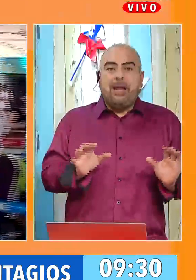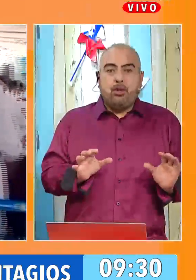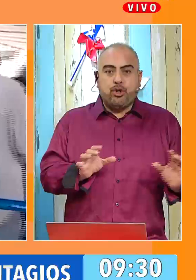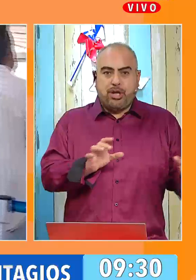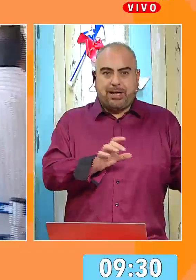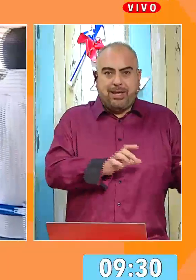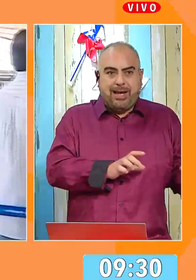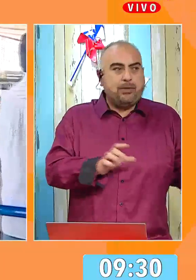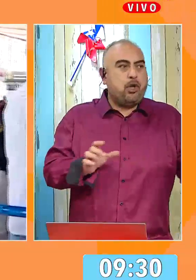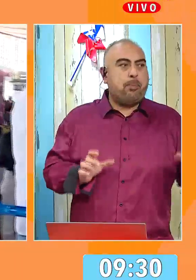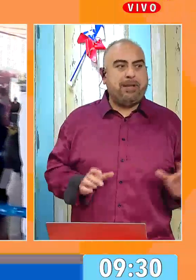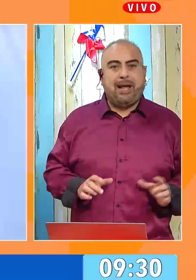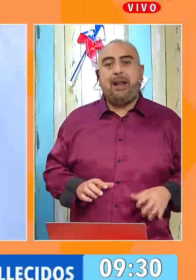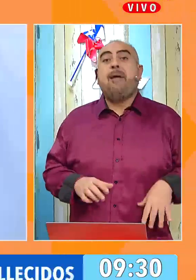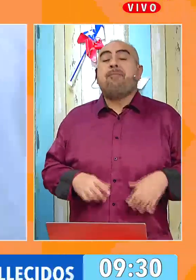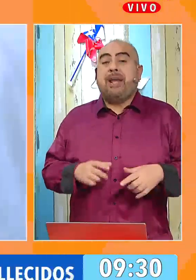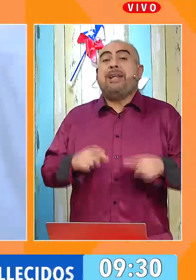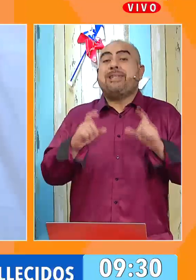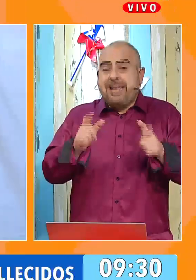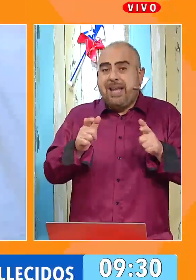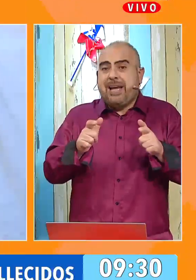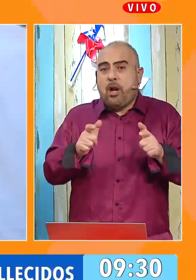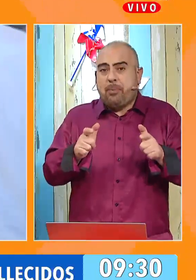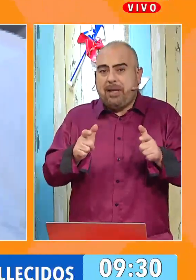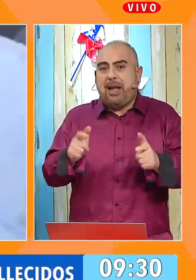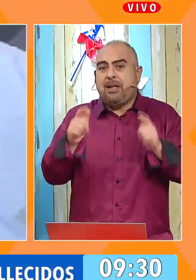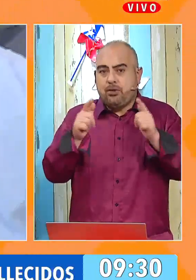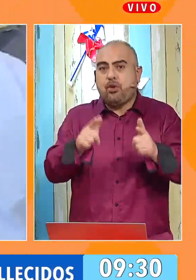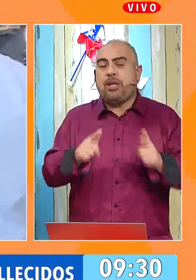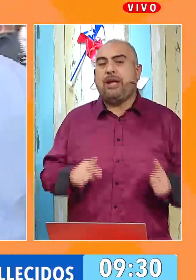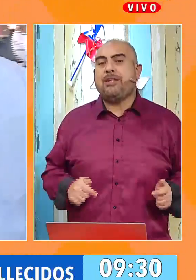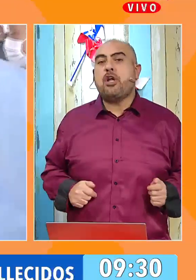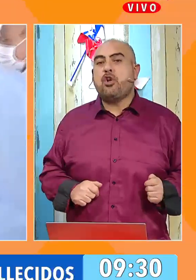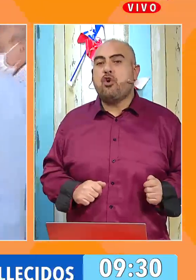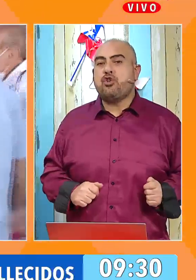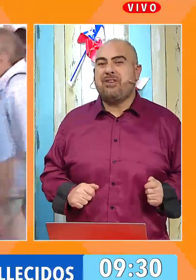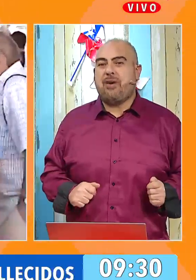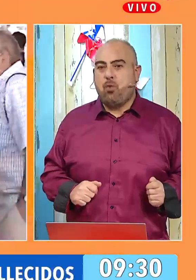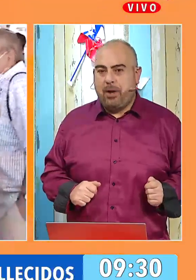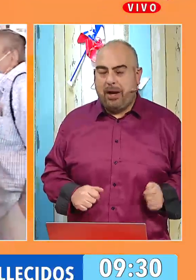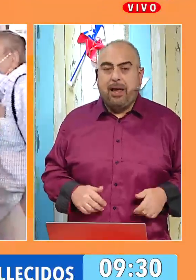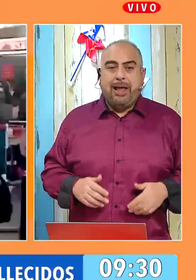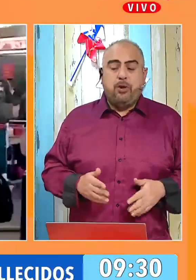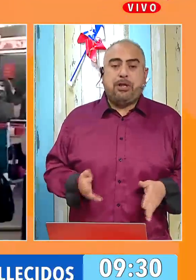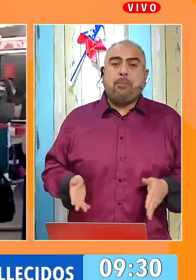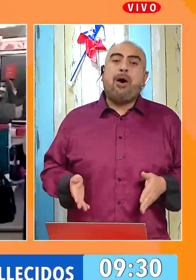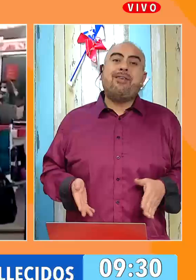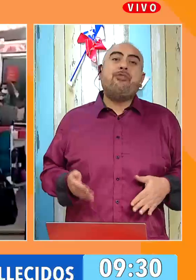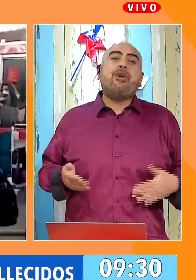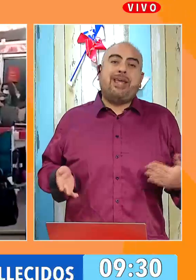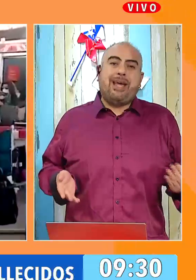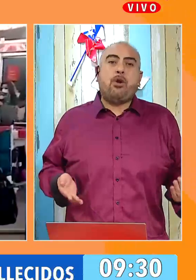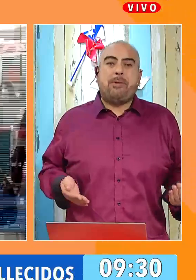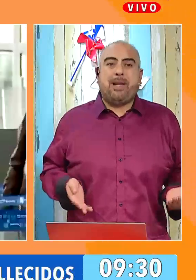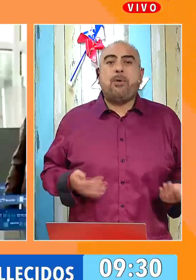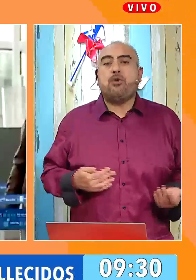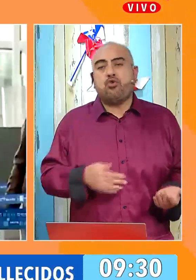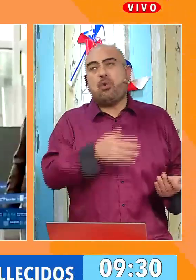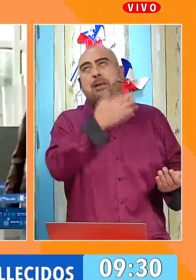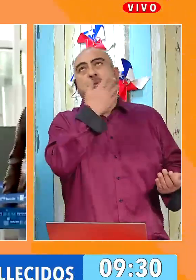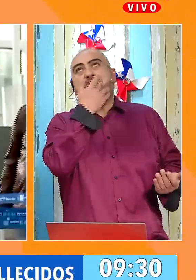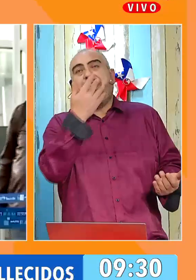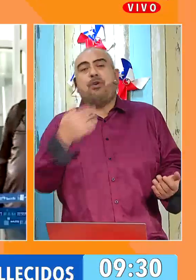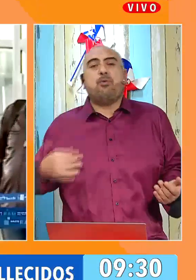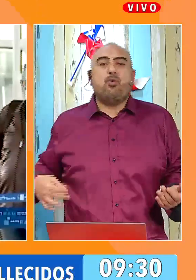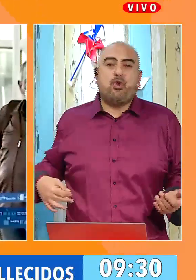poquitos están llegando al hospital. Quienes sí llegan al hospital son quienes no se vacunan. Y no estamos hablando de que llegue al hospital una